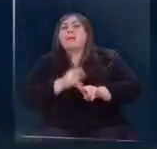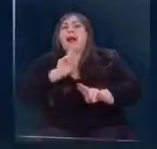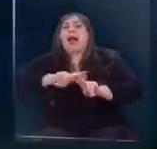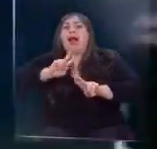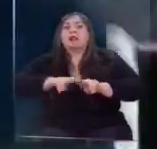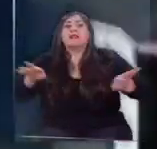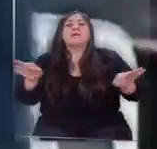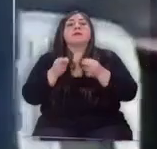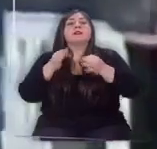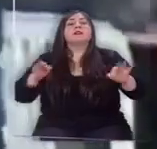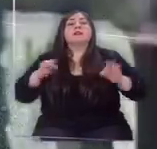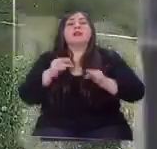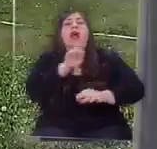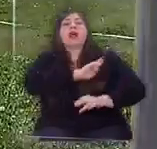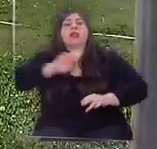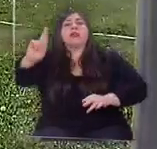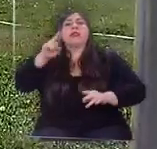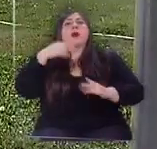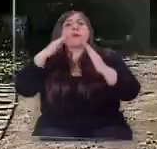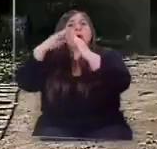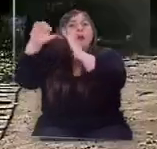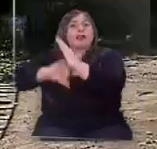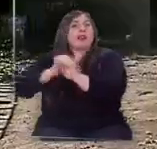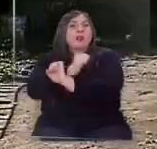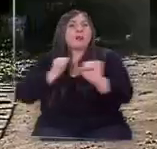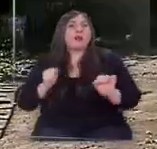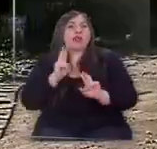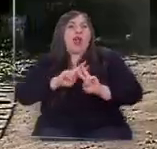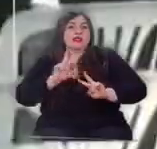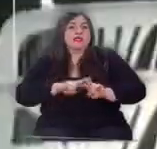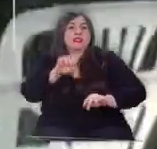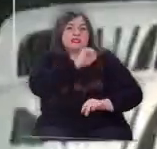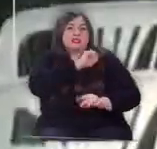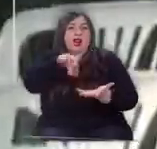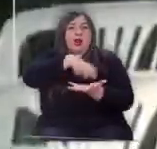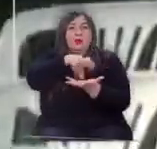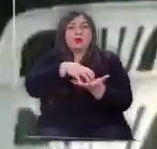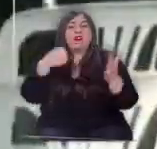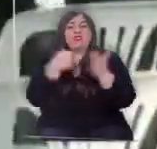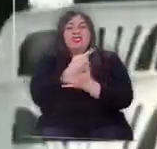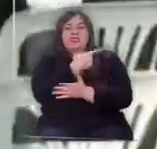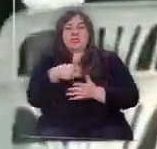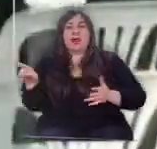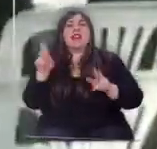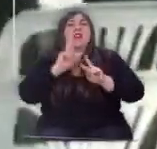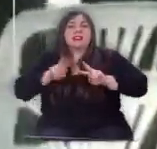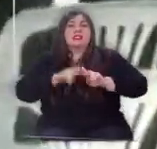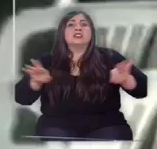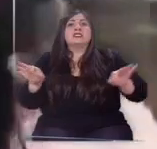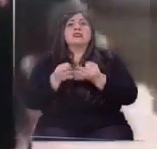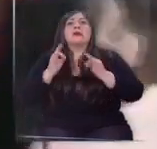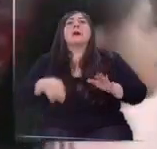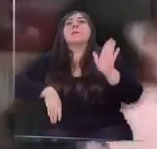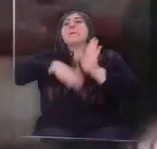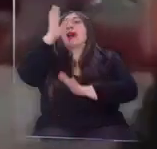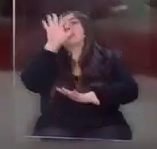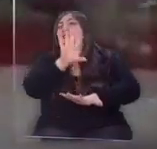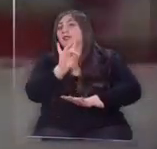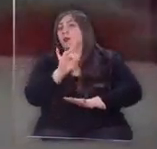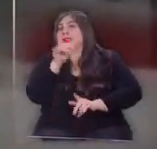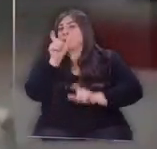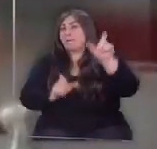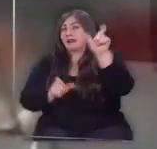por la cuarentena no podían efectuarlos en la comuna de Santiago. El fin de semana, de hecho, celebraron ceremonias en las que asistieron más de 50